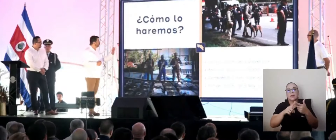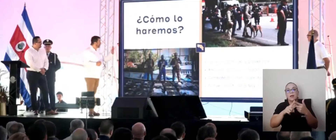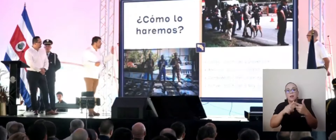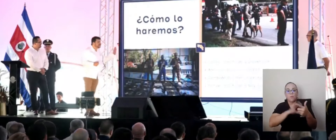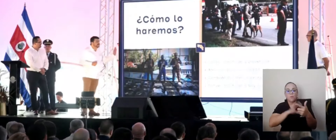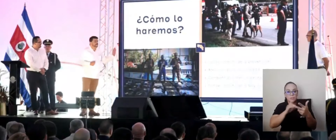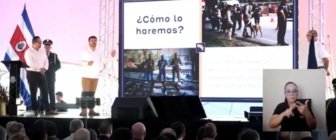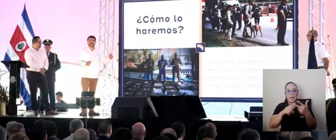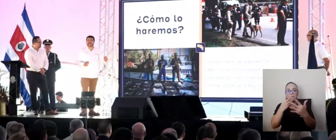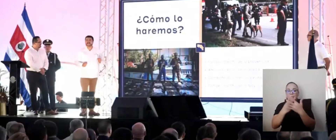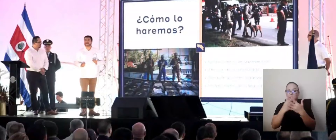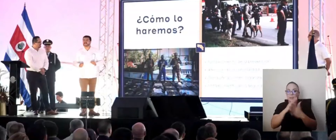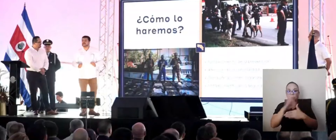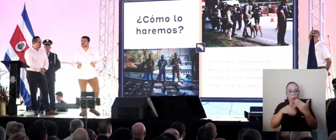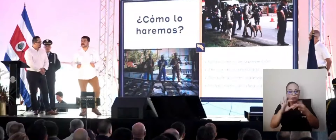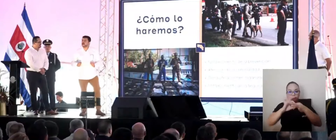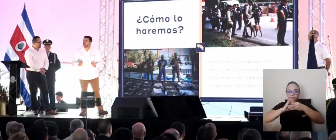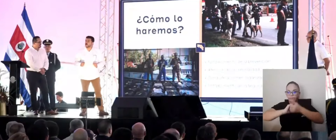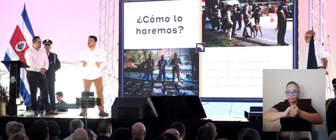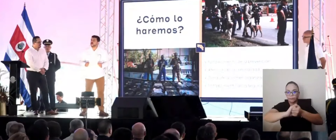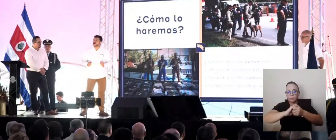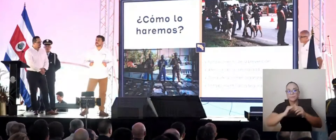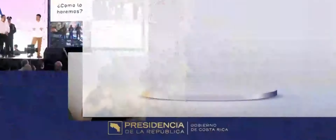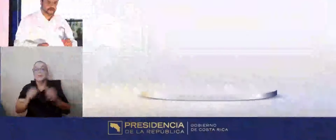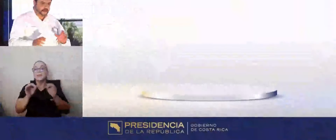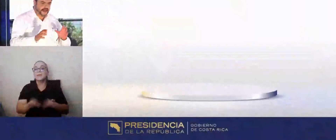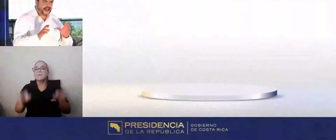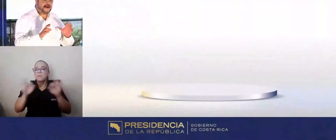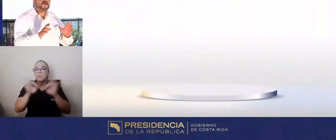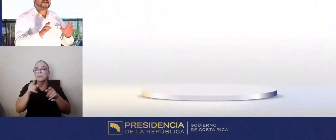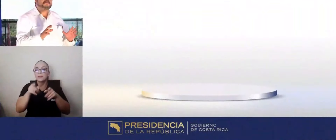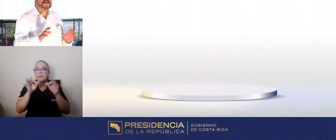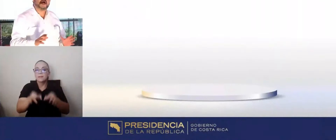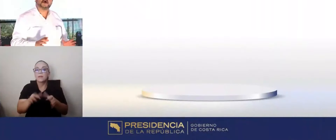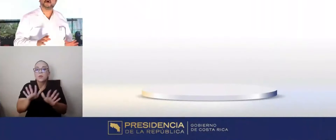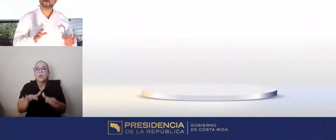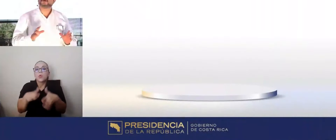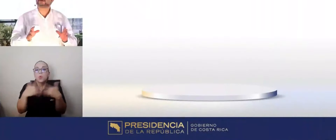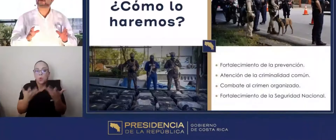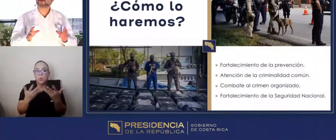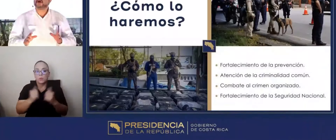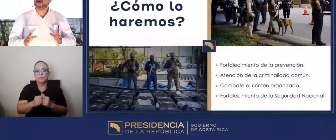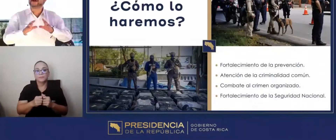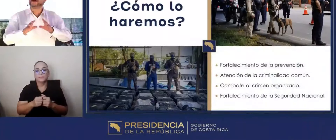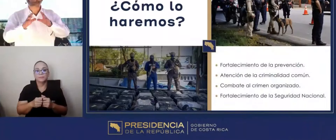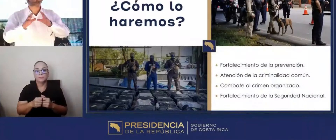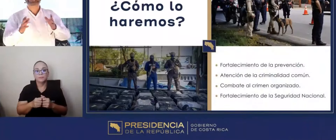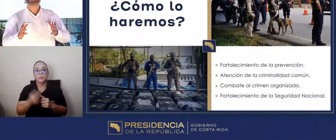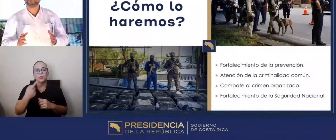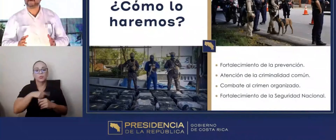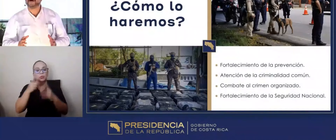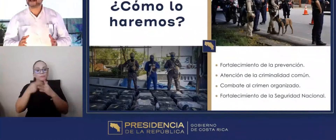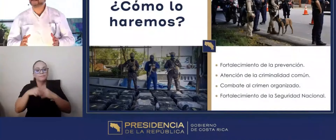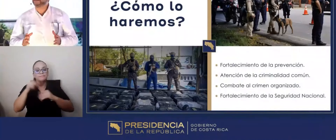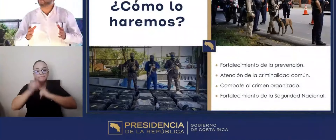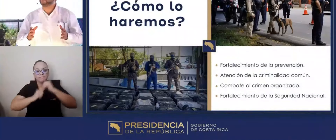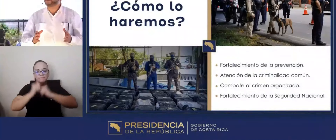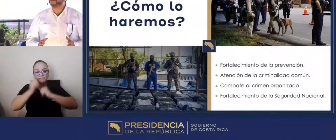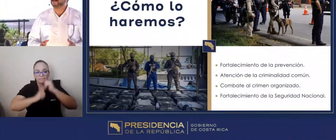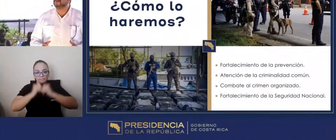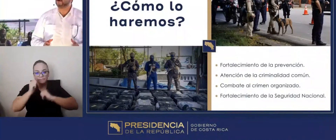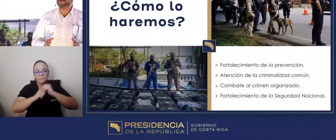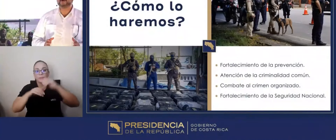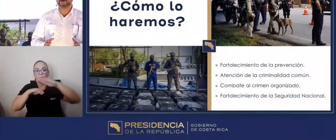En esto es importante determinar cómo lo haremos. Hemos empezado a construir una estructura base